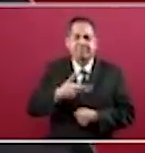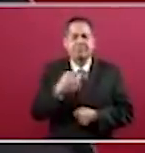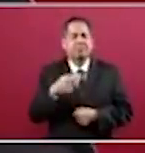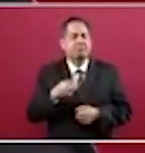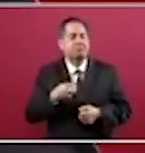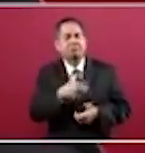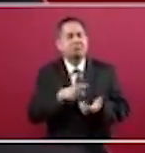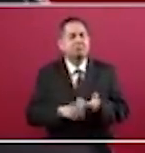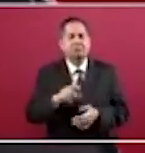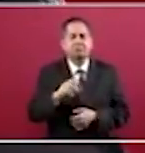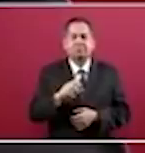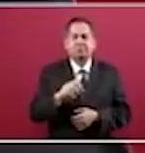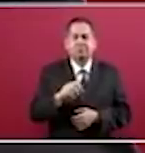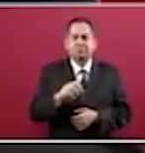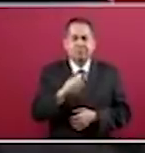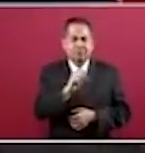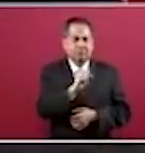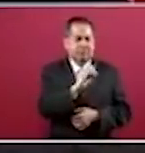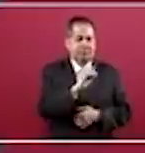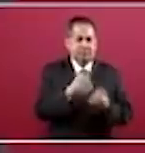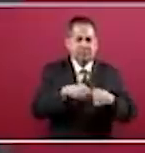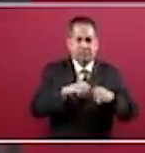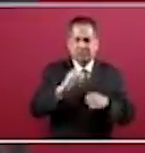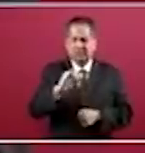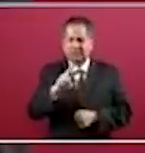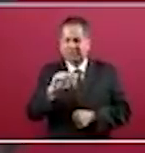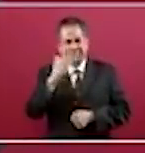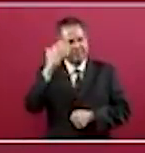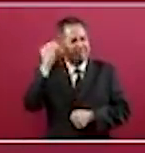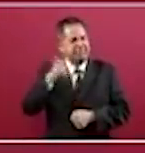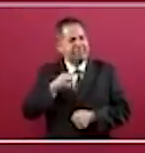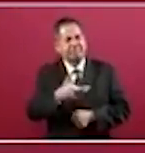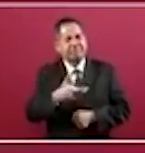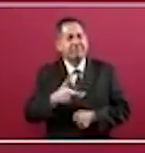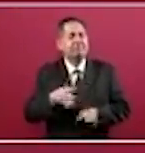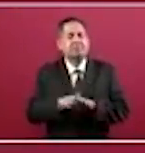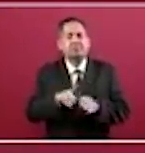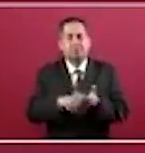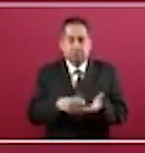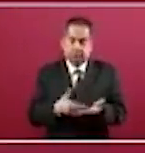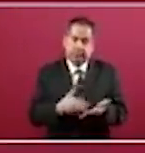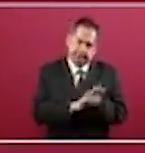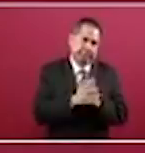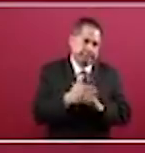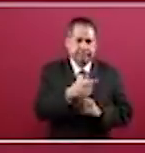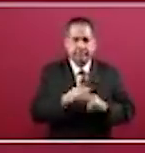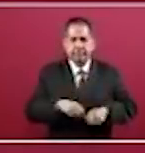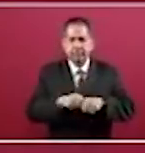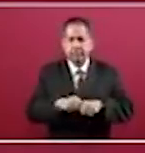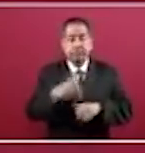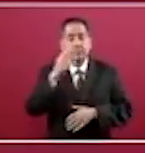¿Cómo se le decía la sociedad civil? ¿O cómo se le llamaba antes a lo que ahora es la sociedad